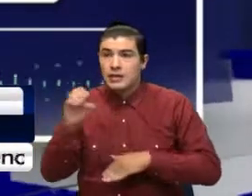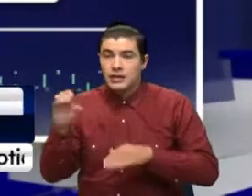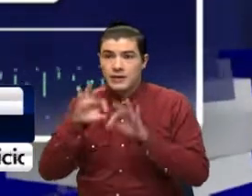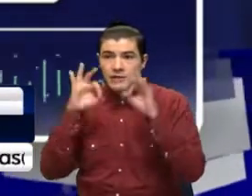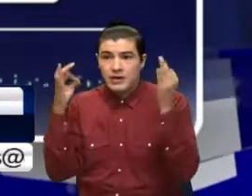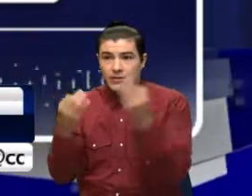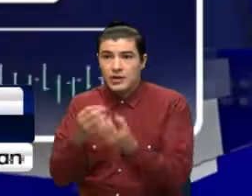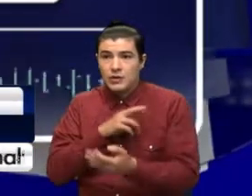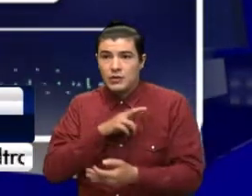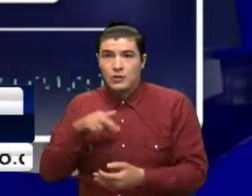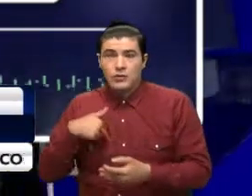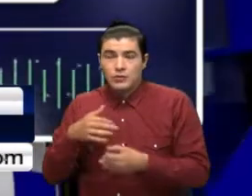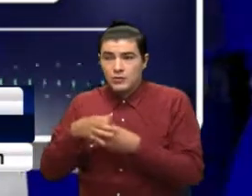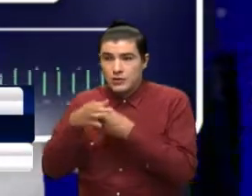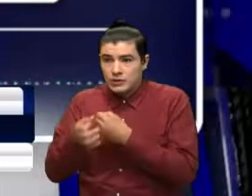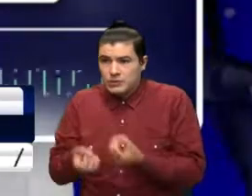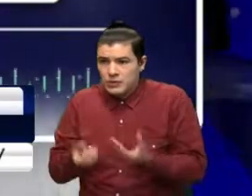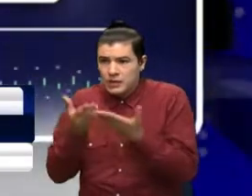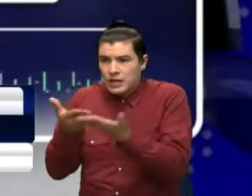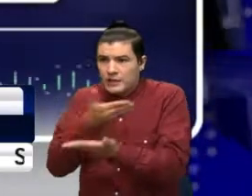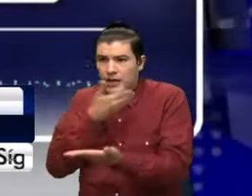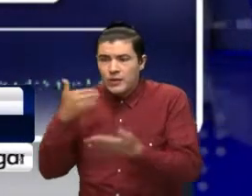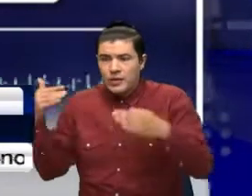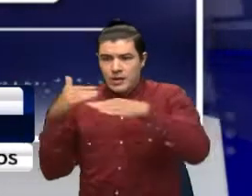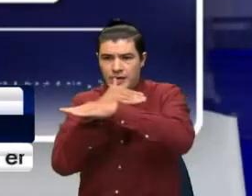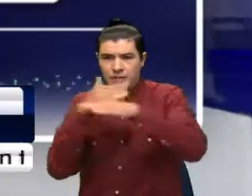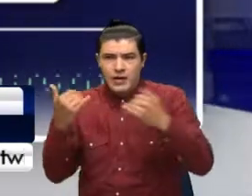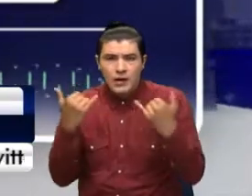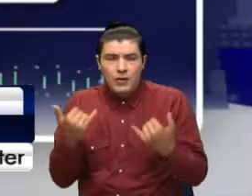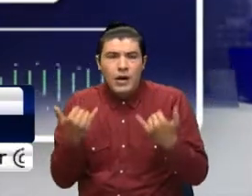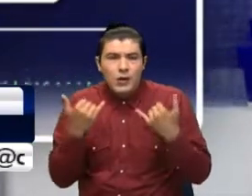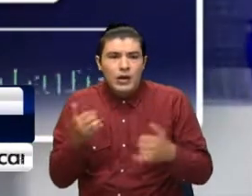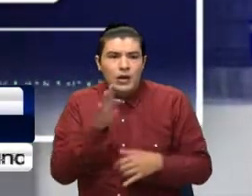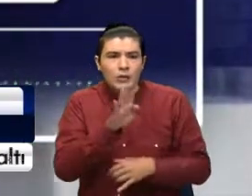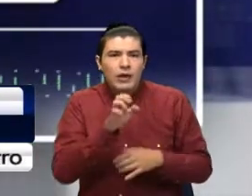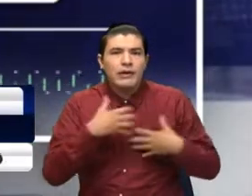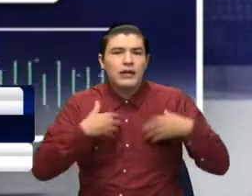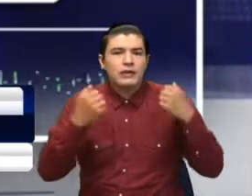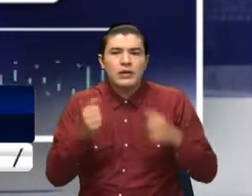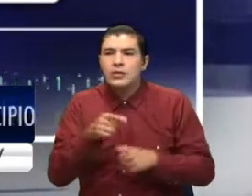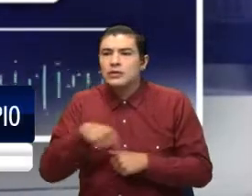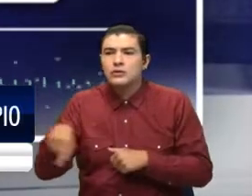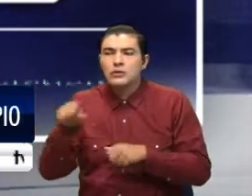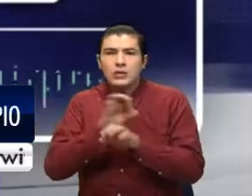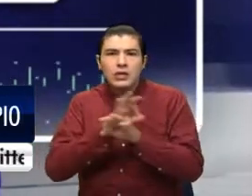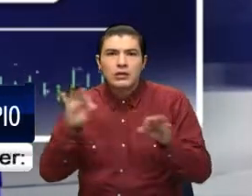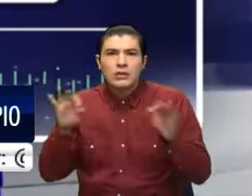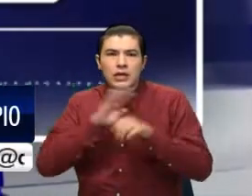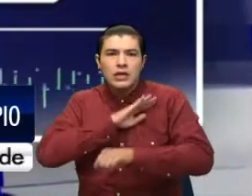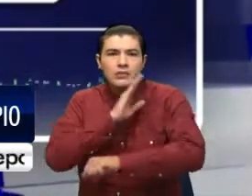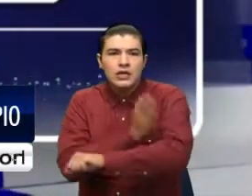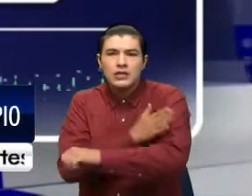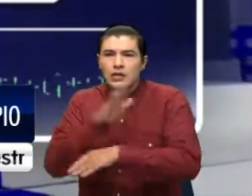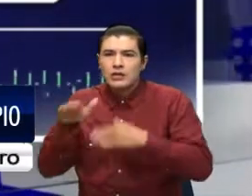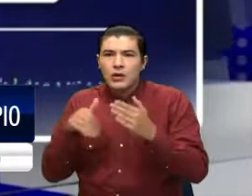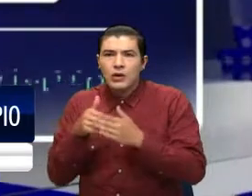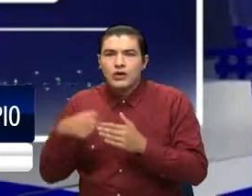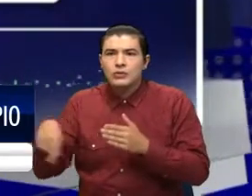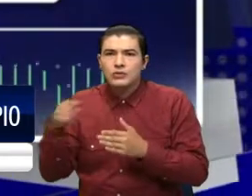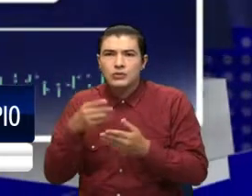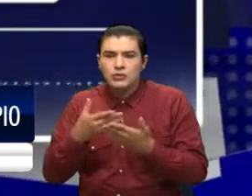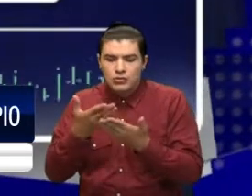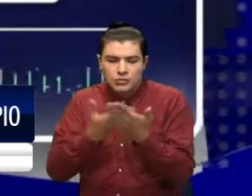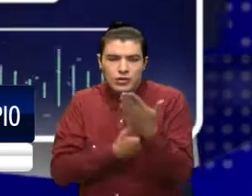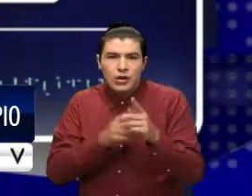lo que hicimos fue hacer el mejoramiento de la vía. Ahorita hay 9 dueños y ninguno ha sido capaz de demostrar que los papeles, todo va a aparecer con papeles falsos.